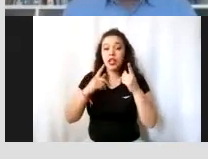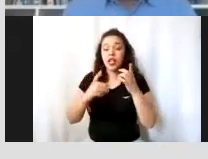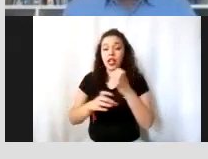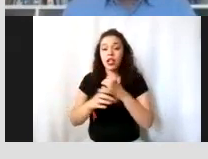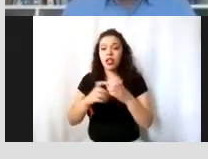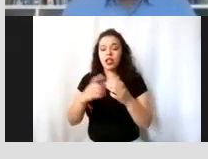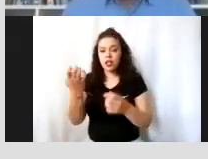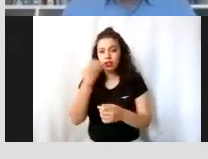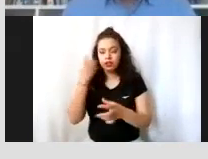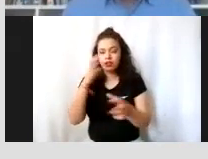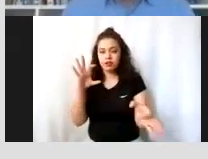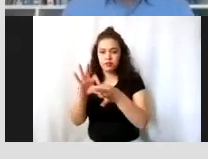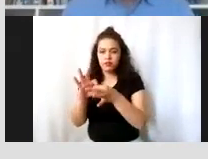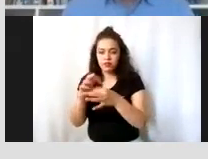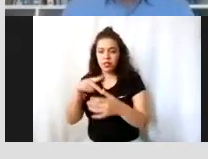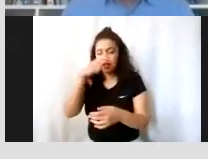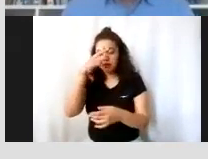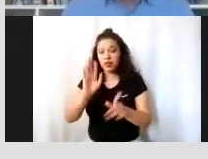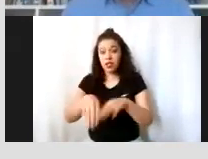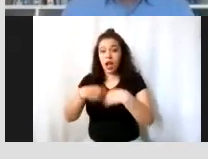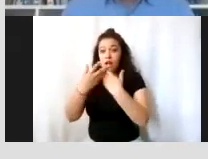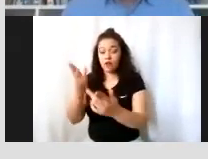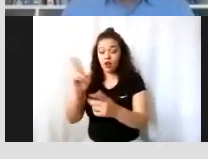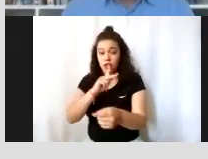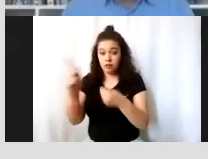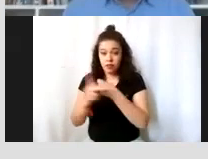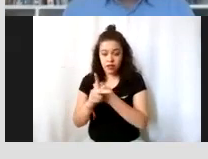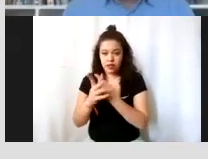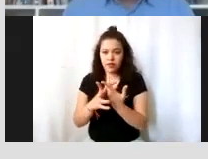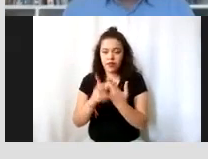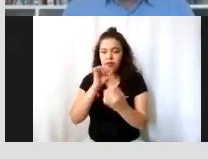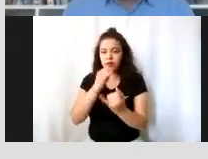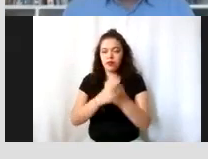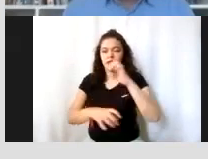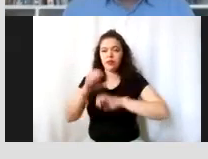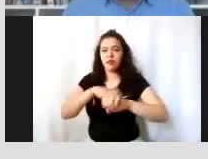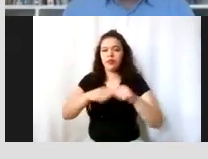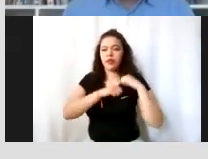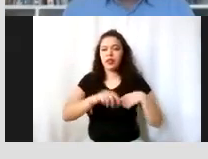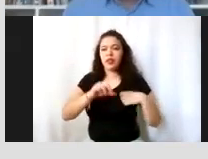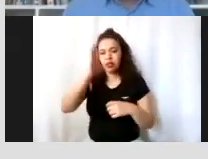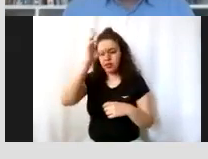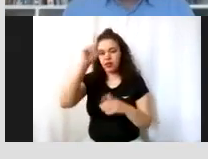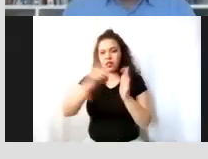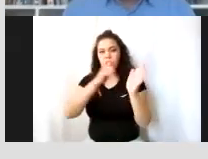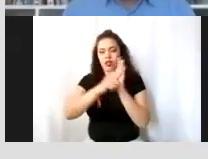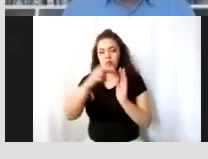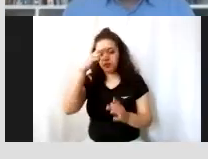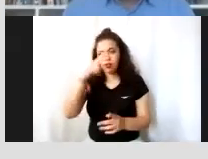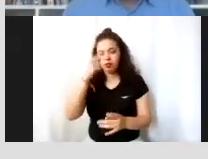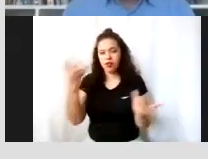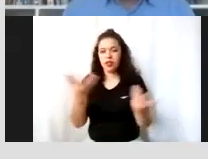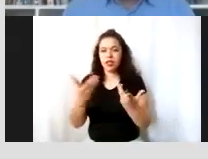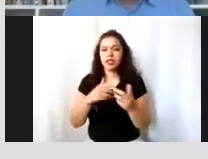colegio, en México y el extranjero, así como empresas autorizadas de acuerdo a la legislación mexicana para la realización de